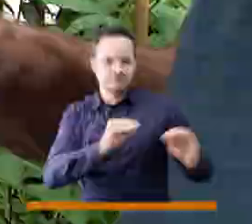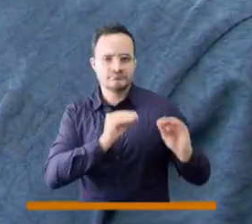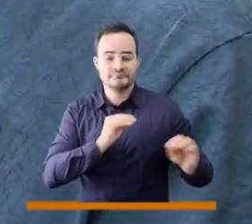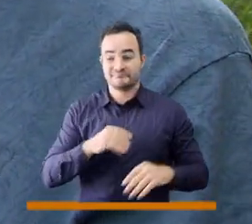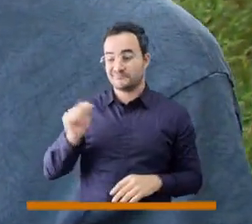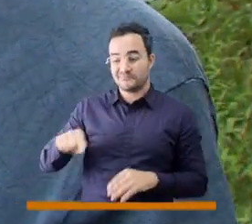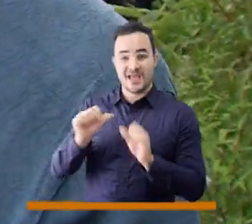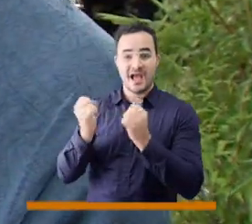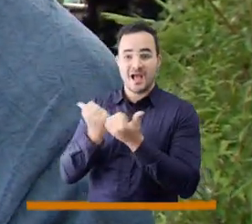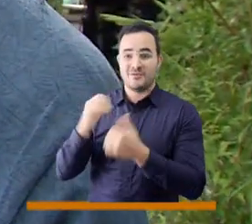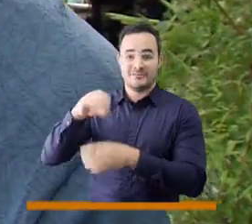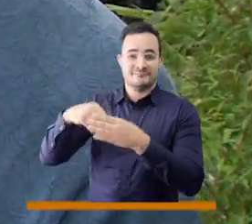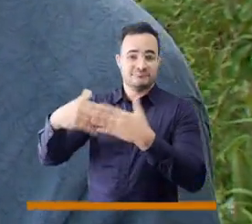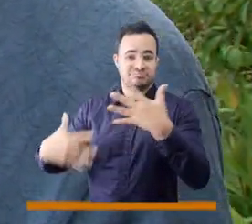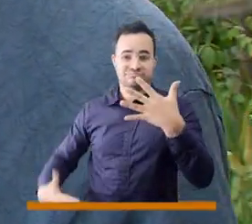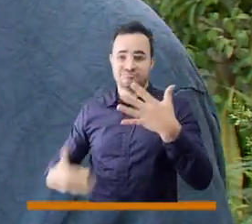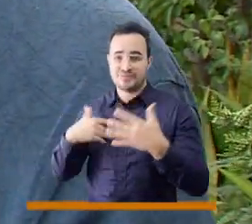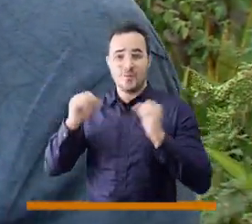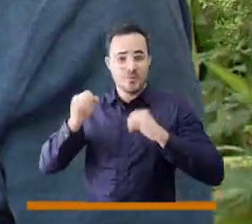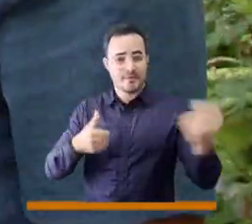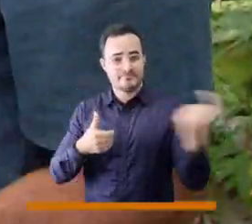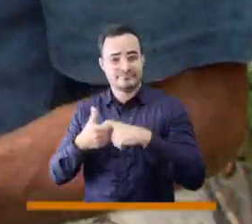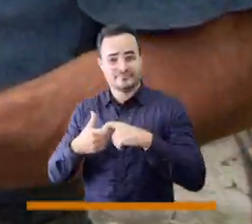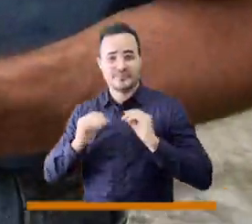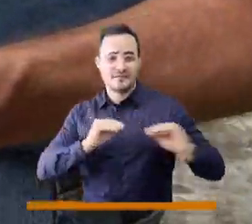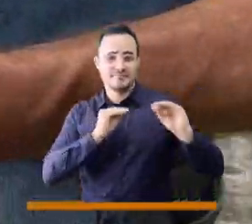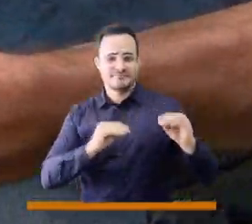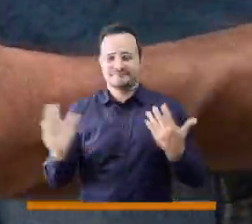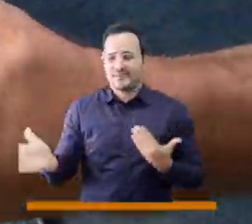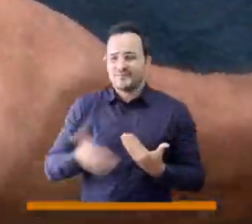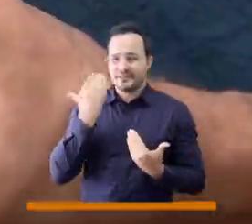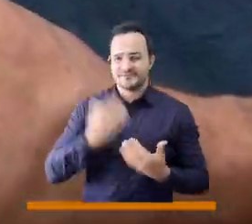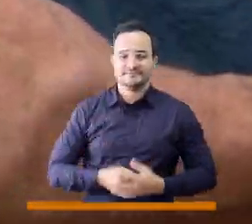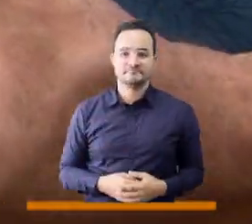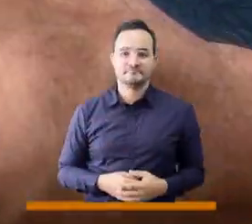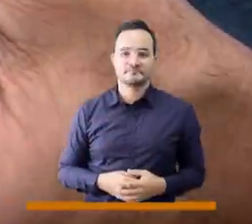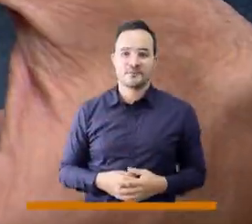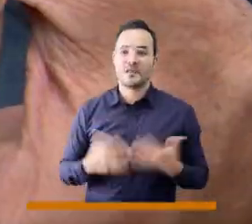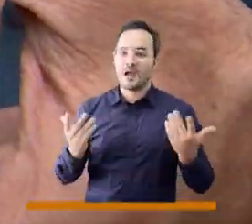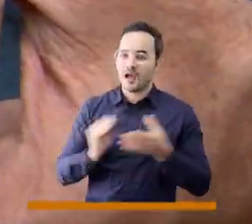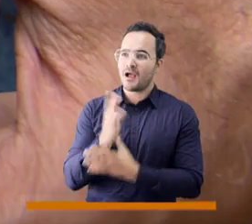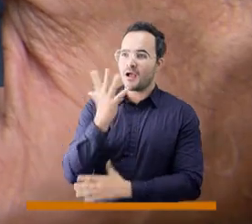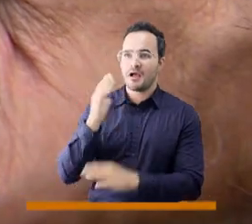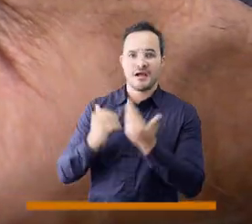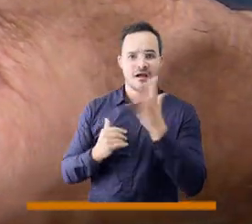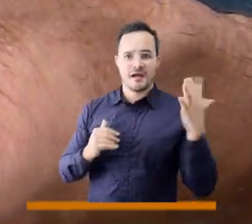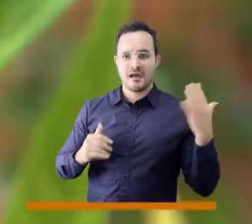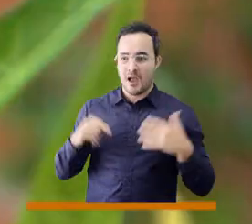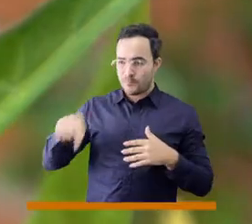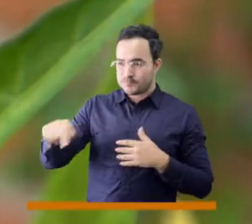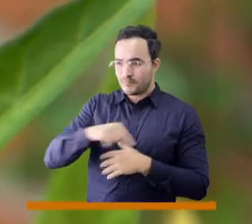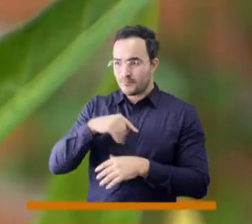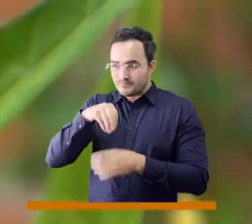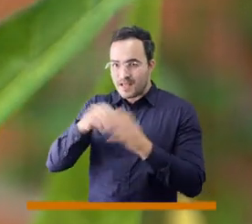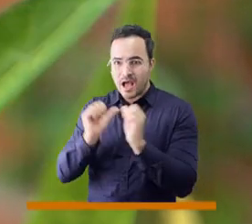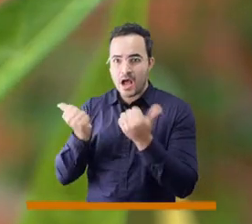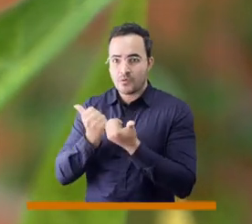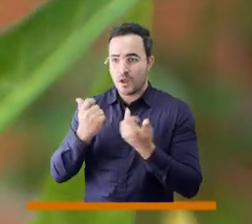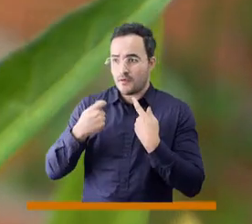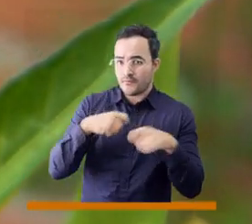gente pueda interactuar con ellos y ver que es una solución muy sencilla. ¿Y todas las plantas que hay aquí las venden o las